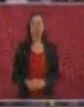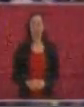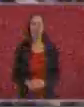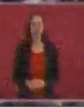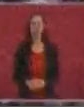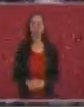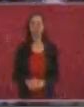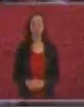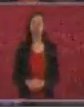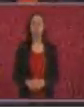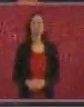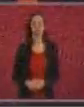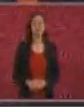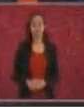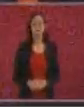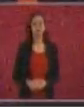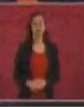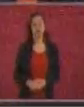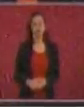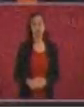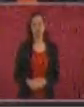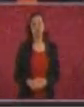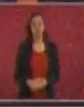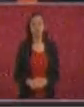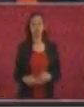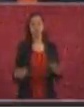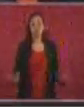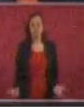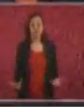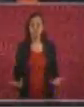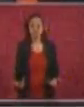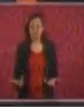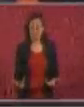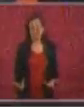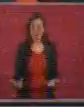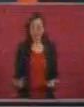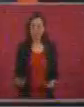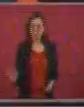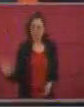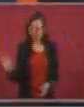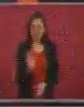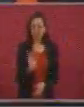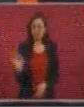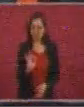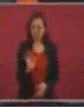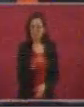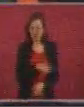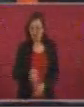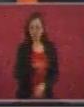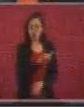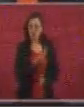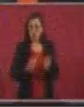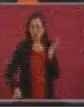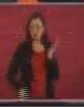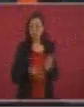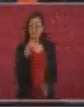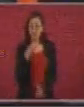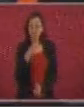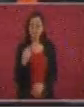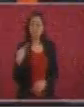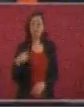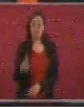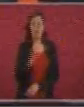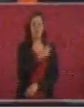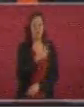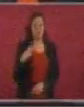del 2018 Morena gana la senaduría, es decir, obtiene la mayoría de los votos tamaulipecos, porque gana la